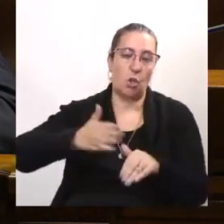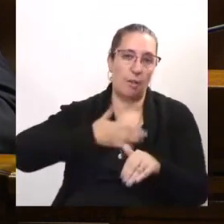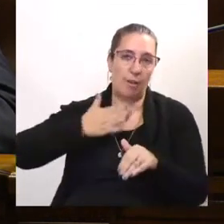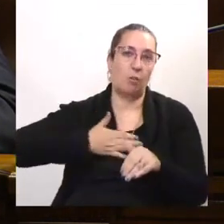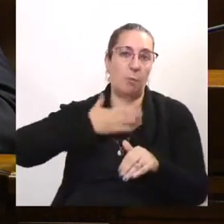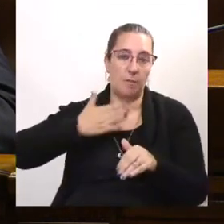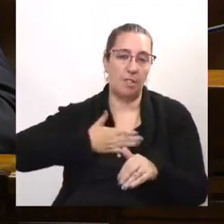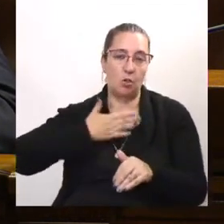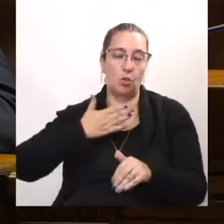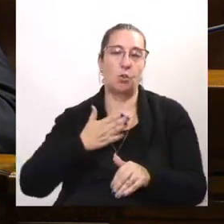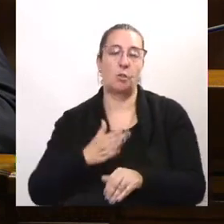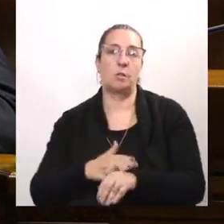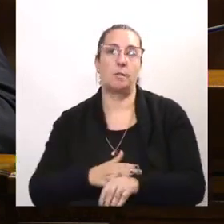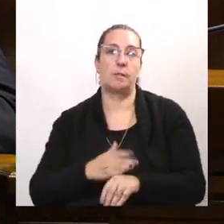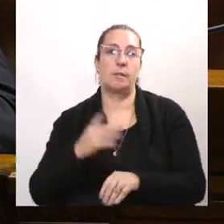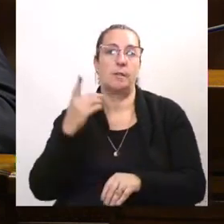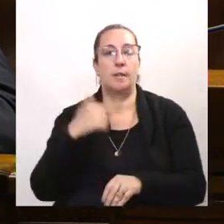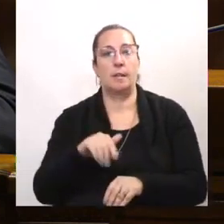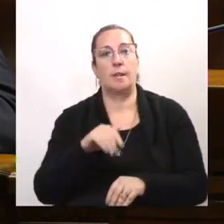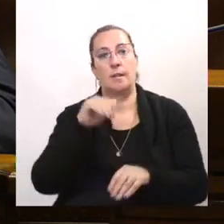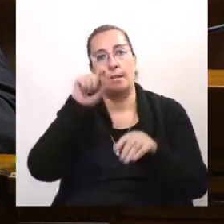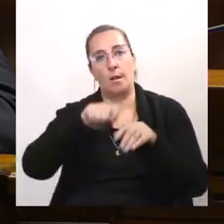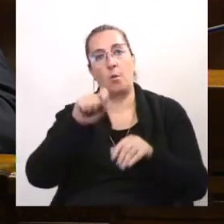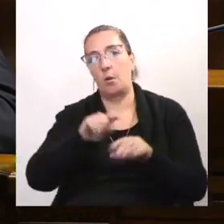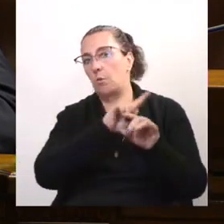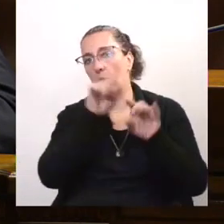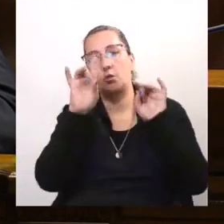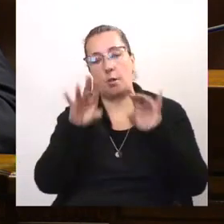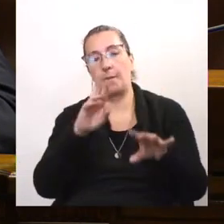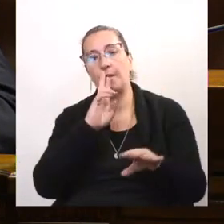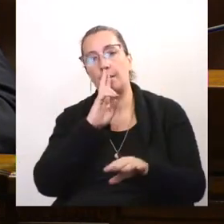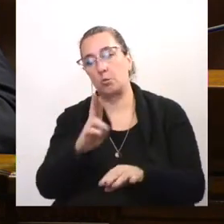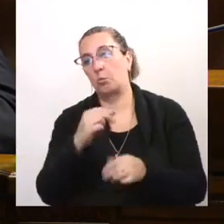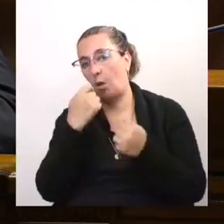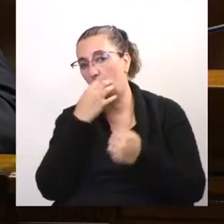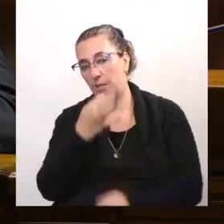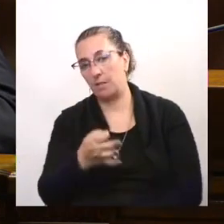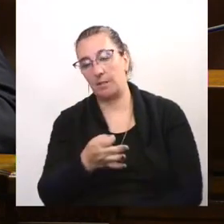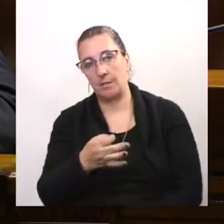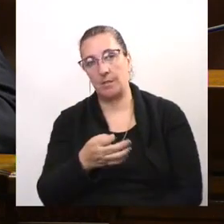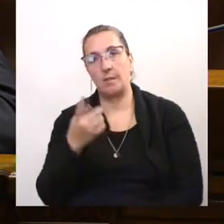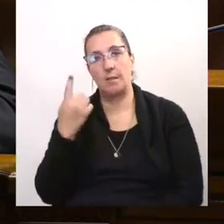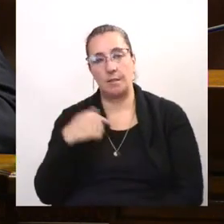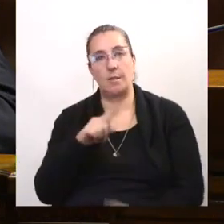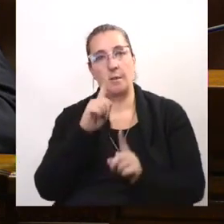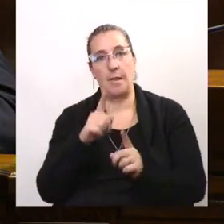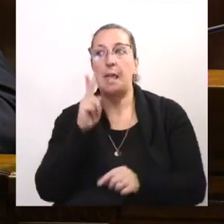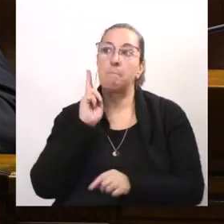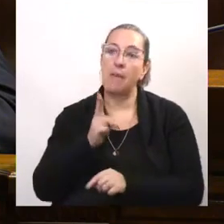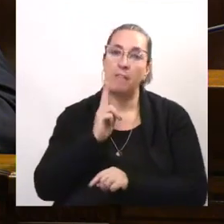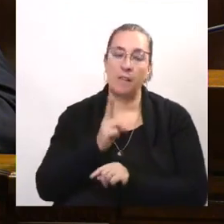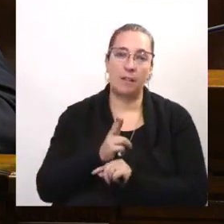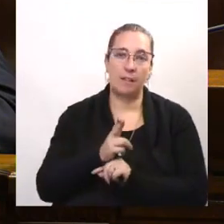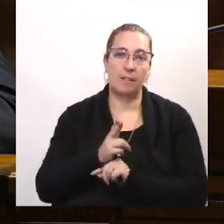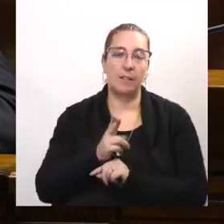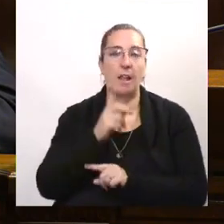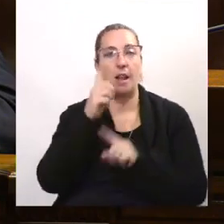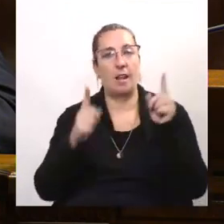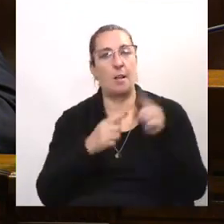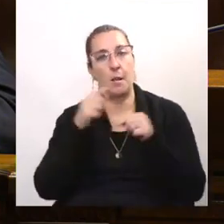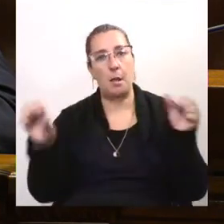plebiscitos, y que ser juez no implica solamente dar un resultado, sino impedir